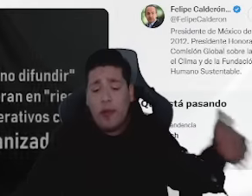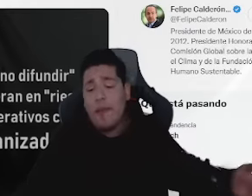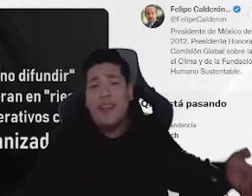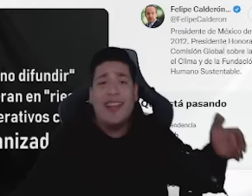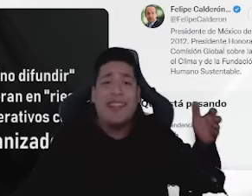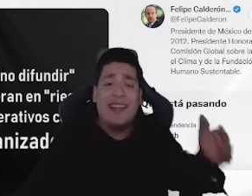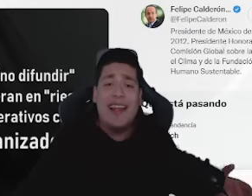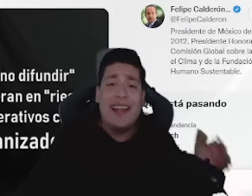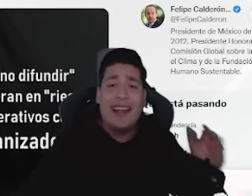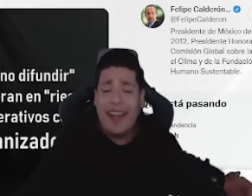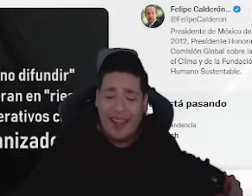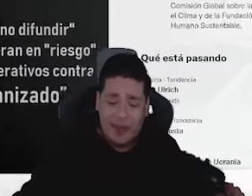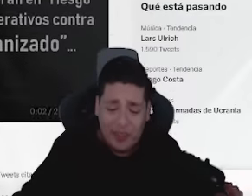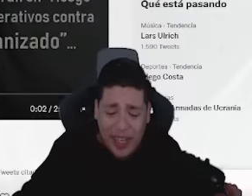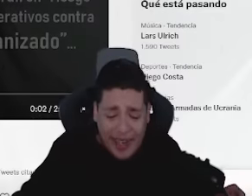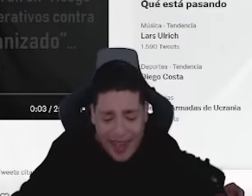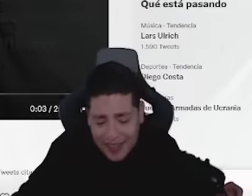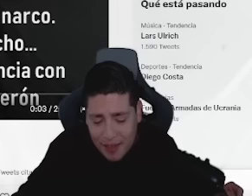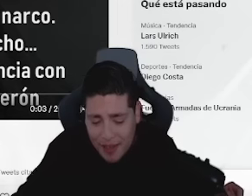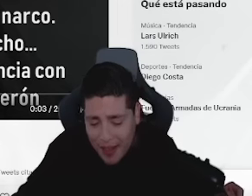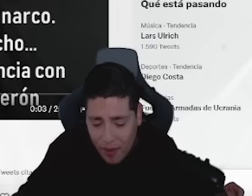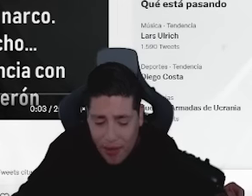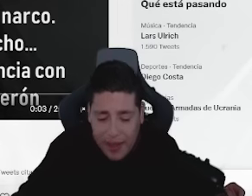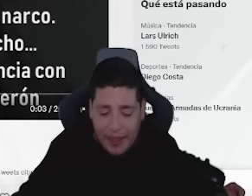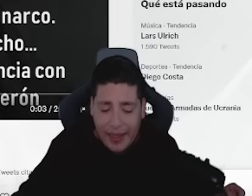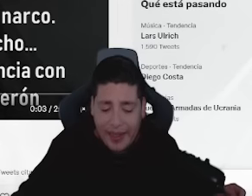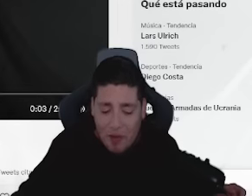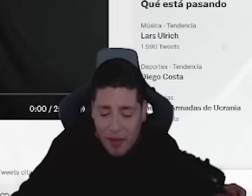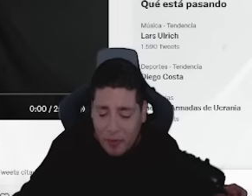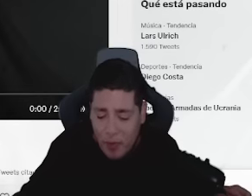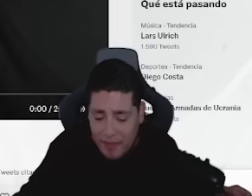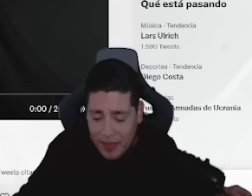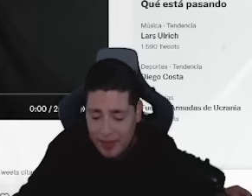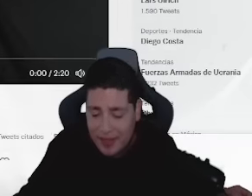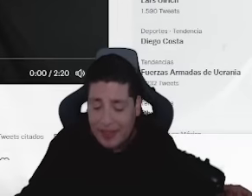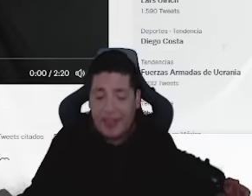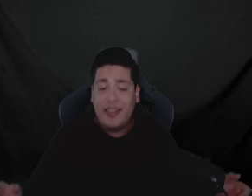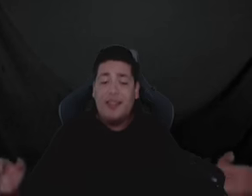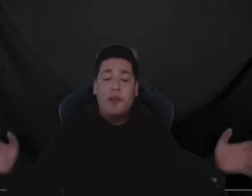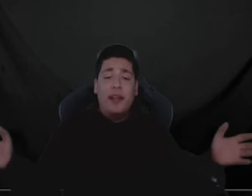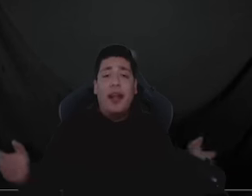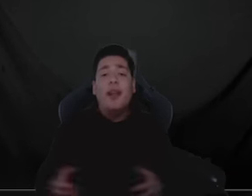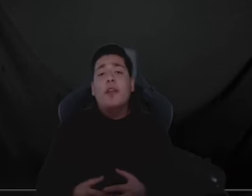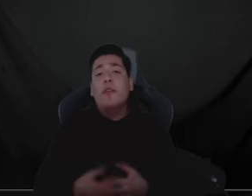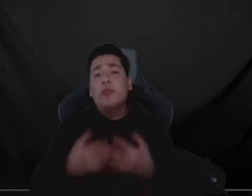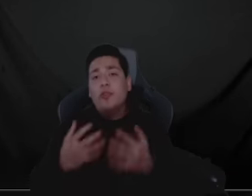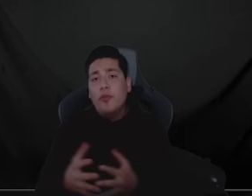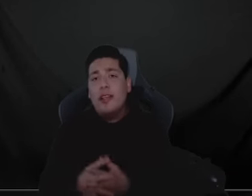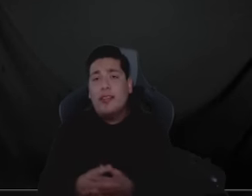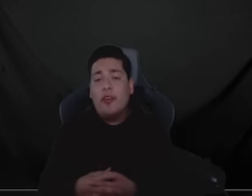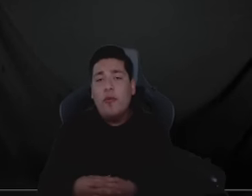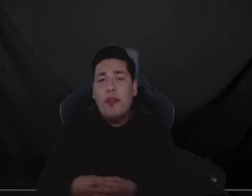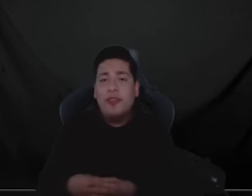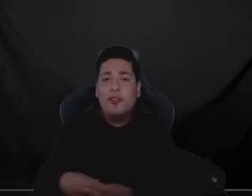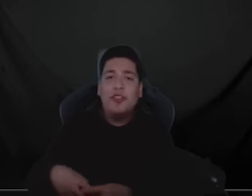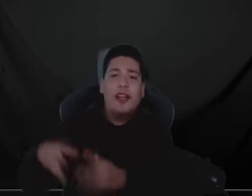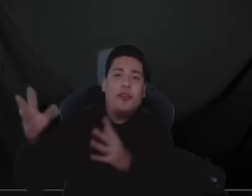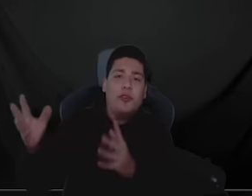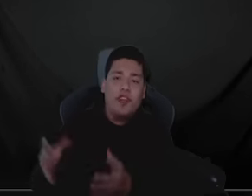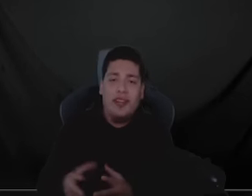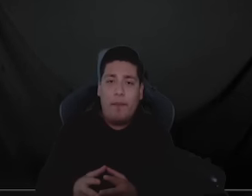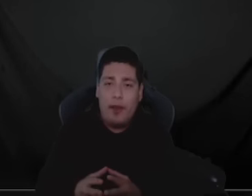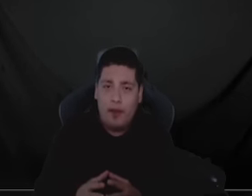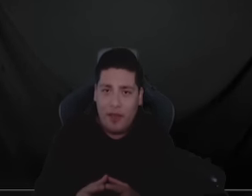pues obviamente se tiene que denunciar Este vídeo que de nueva cuenta se está haciendo viral Pues nos muestra como